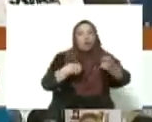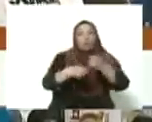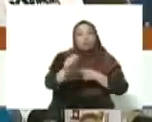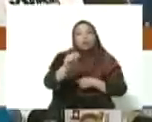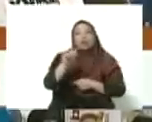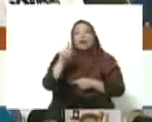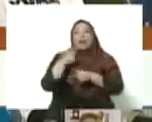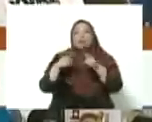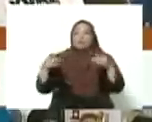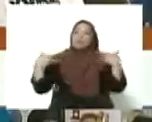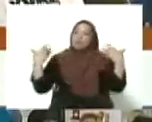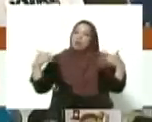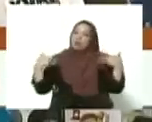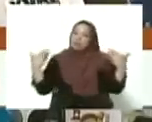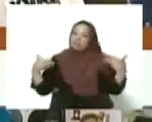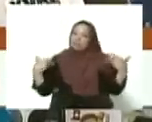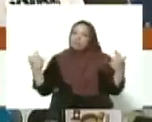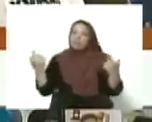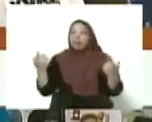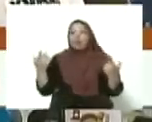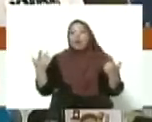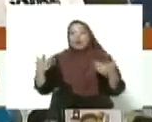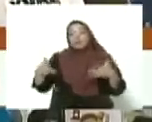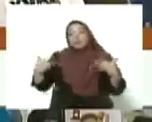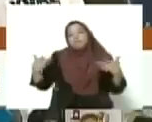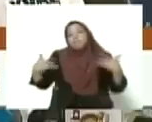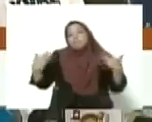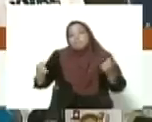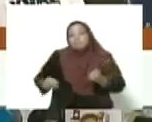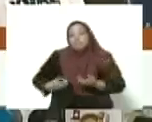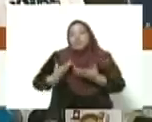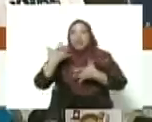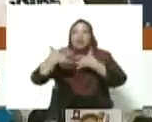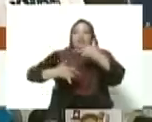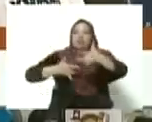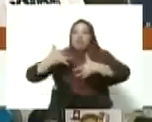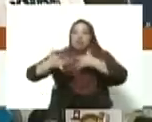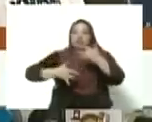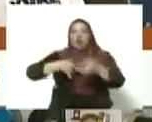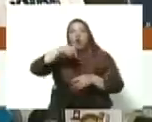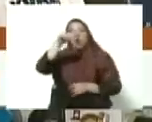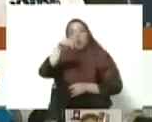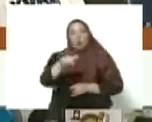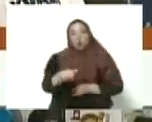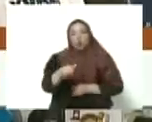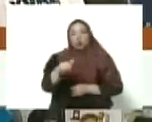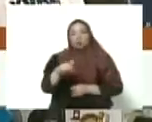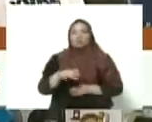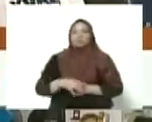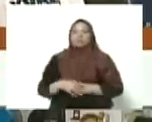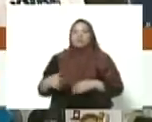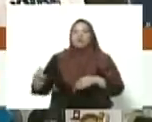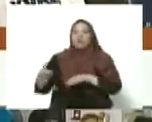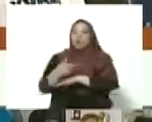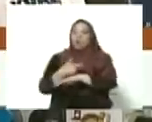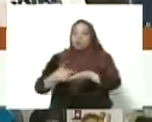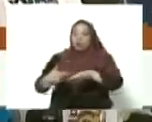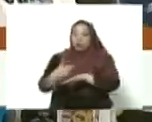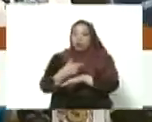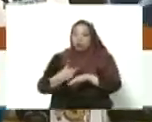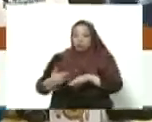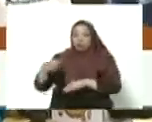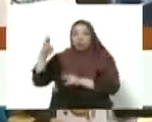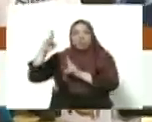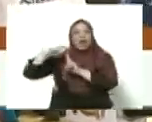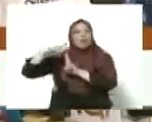contentos, muy entusiasta la actividad y de que hoy, camarada gobernador Freddy Bernard,